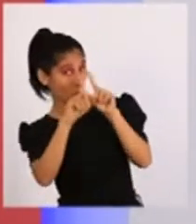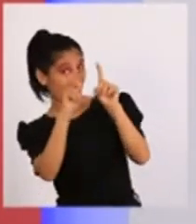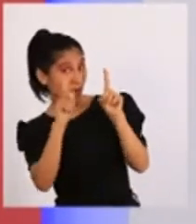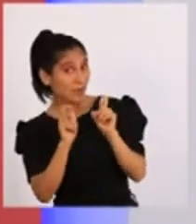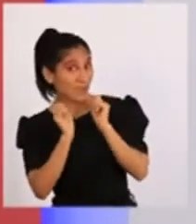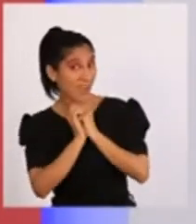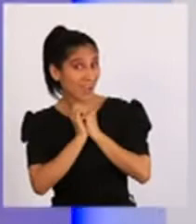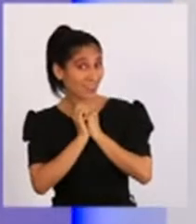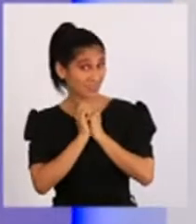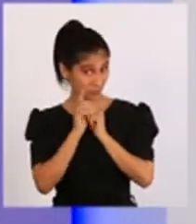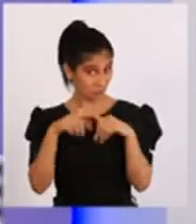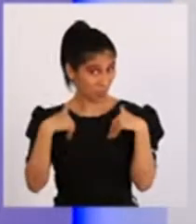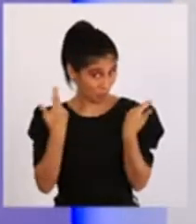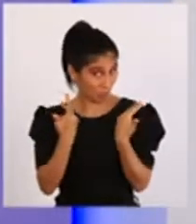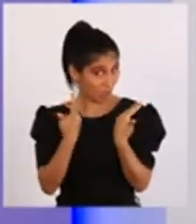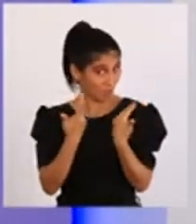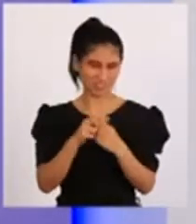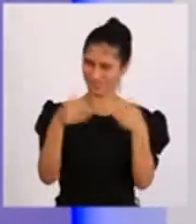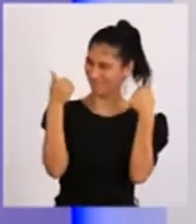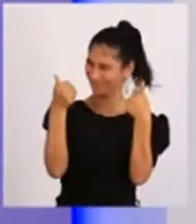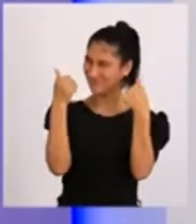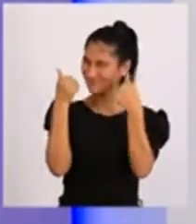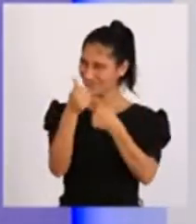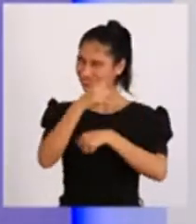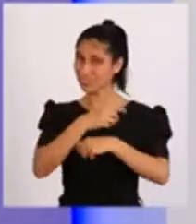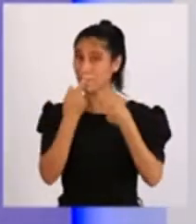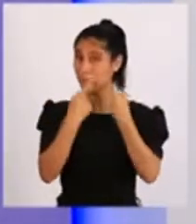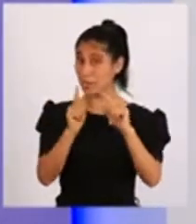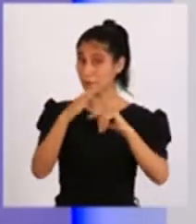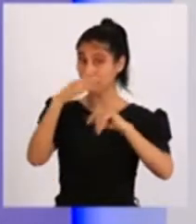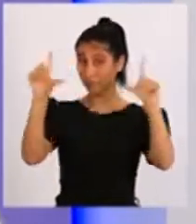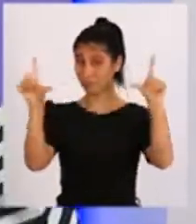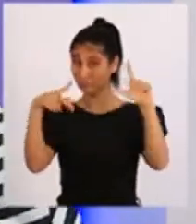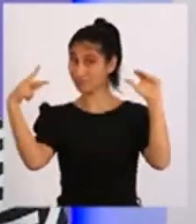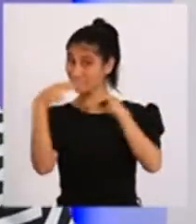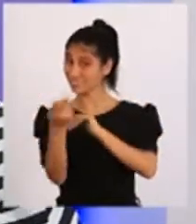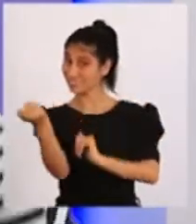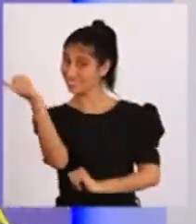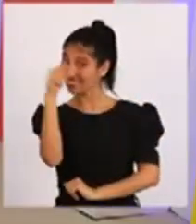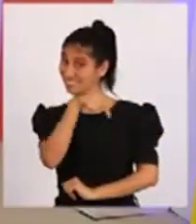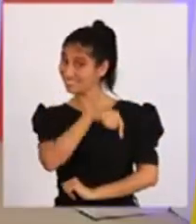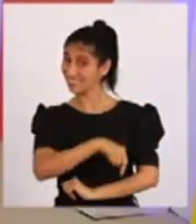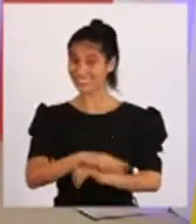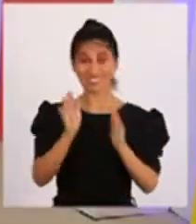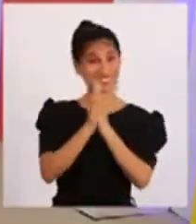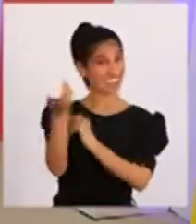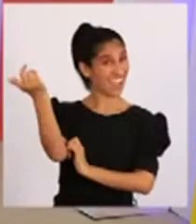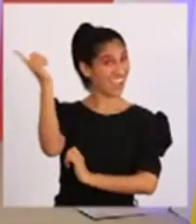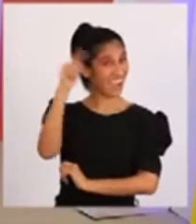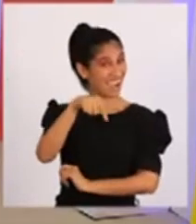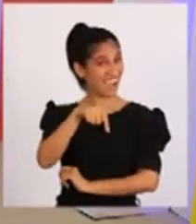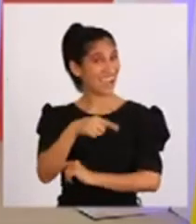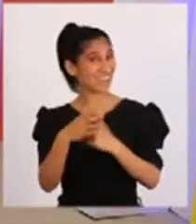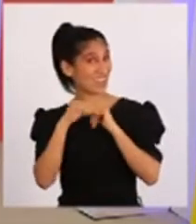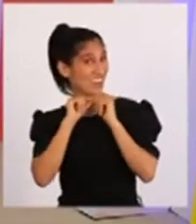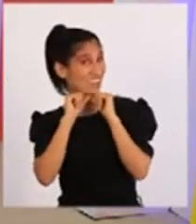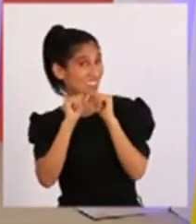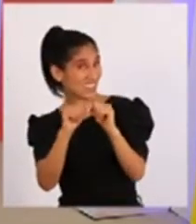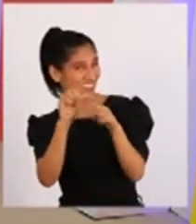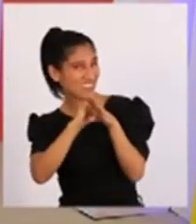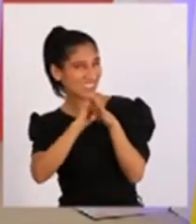sea, tu parte, Gotaku? Of course, pero lo haremos luego de la pausa. Ya volvemos para